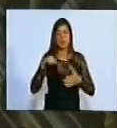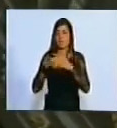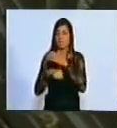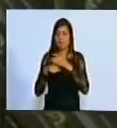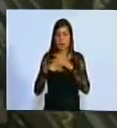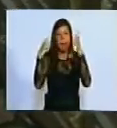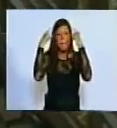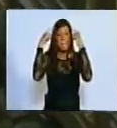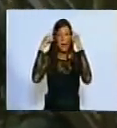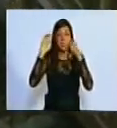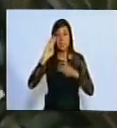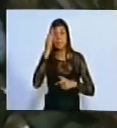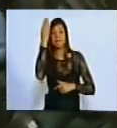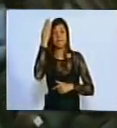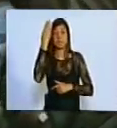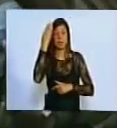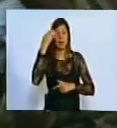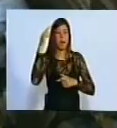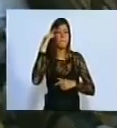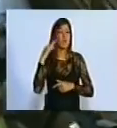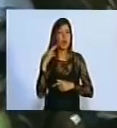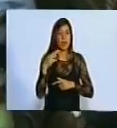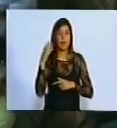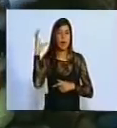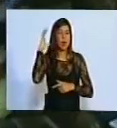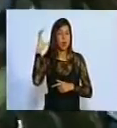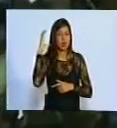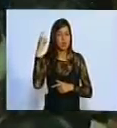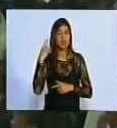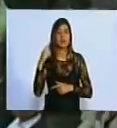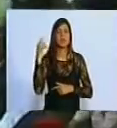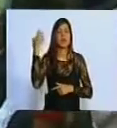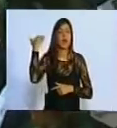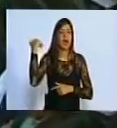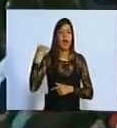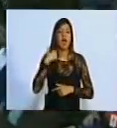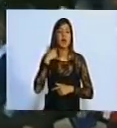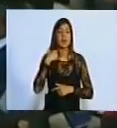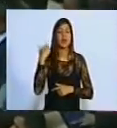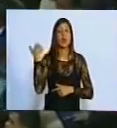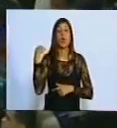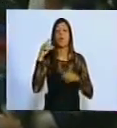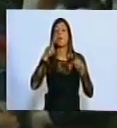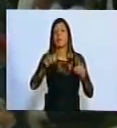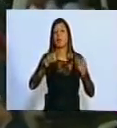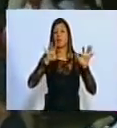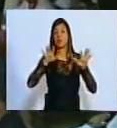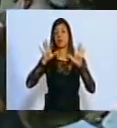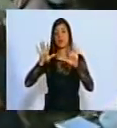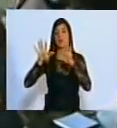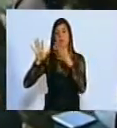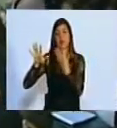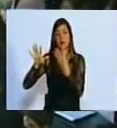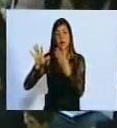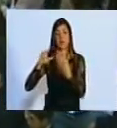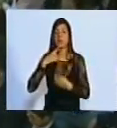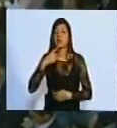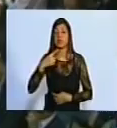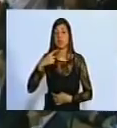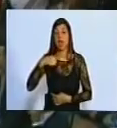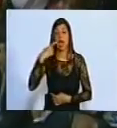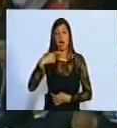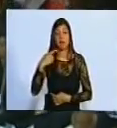mentalidad. Bolívar, consciente de ello, asegura en 1819, en el discurso de Angostura, cito,